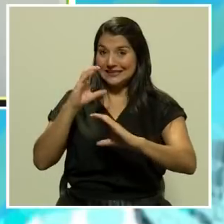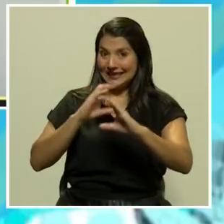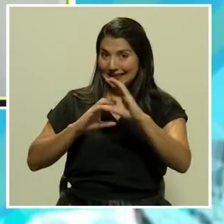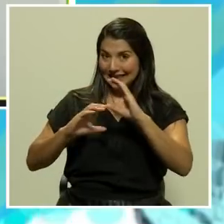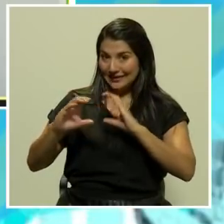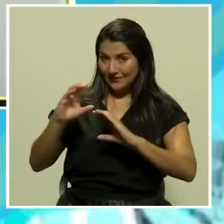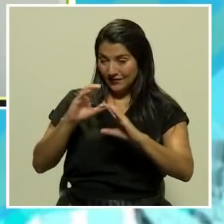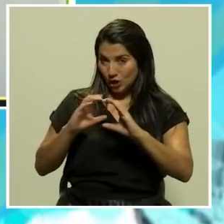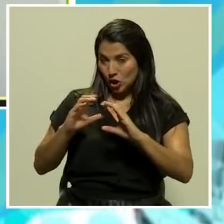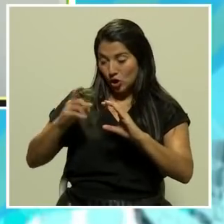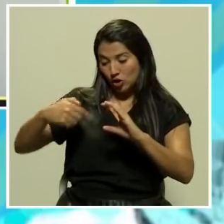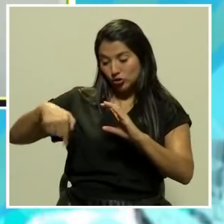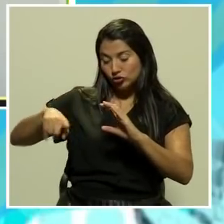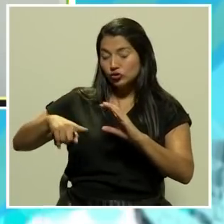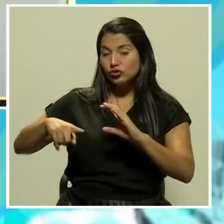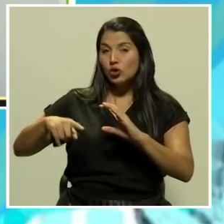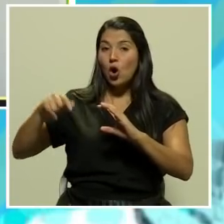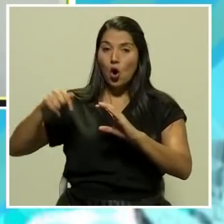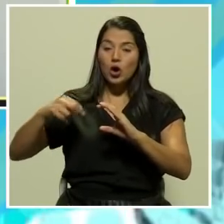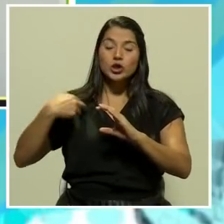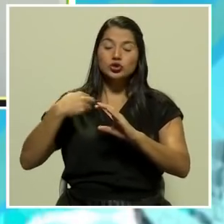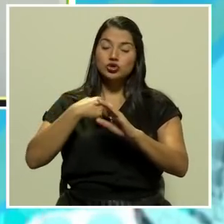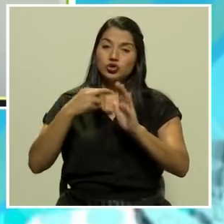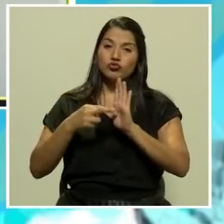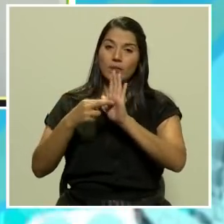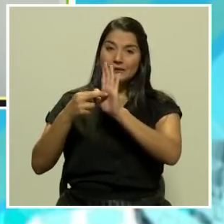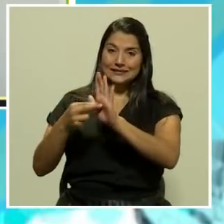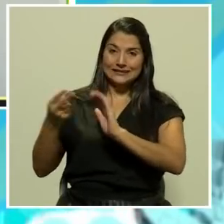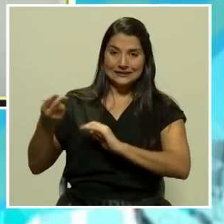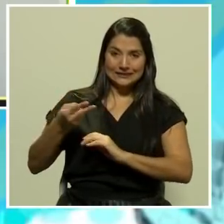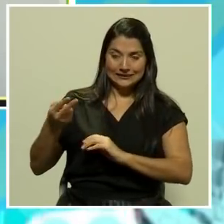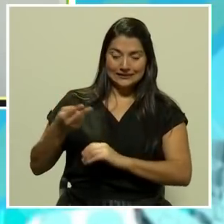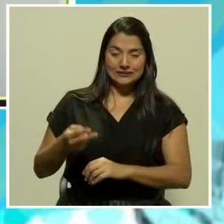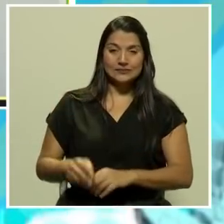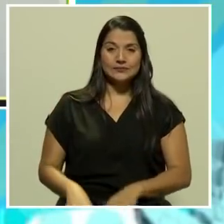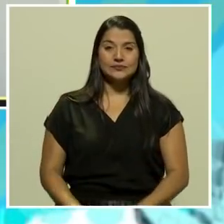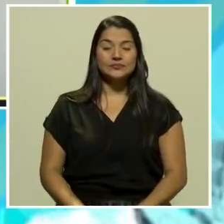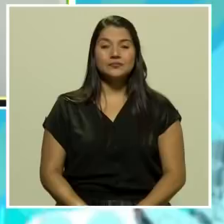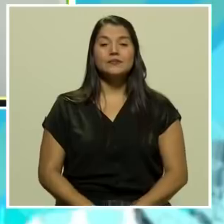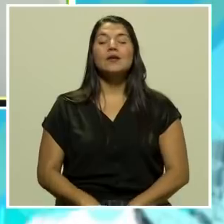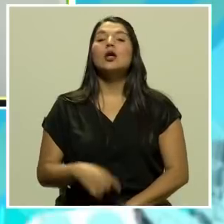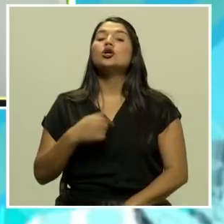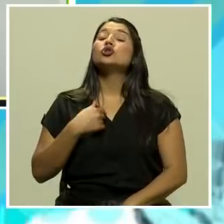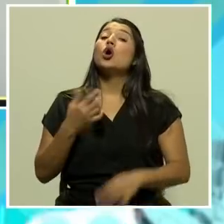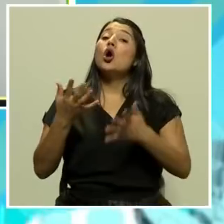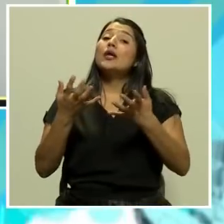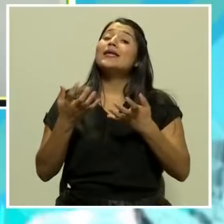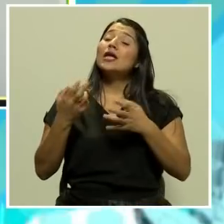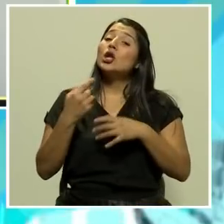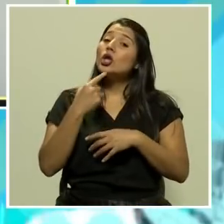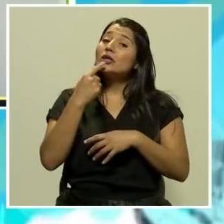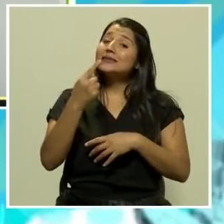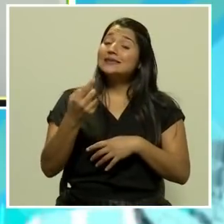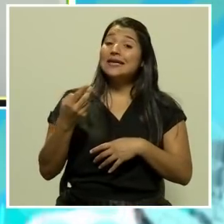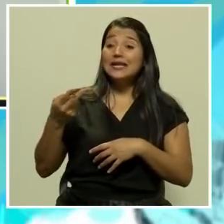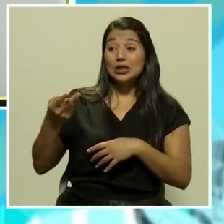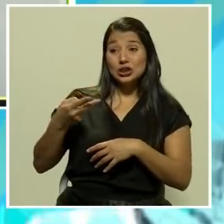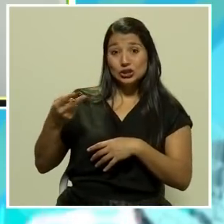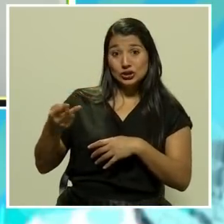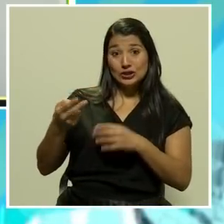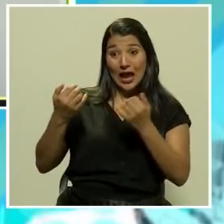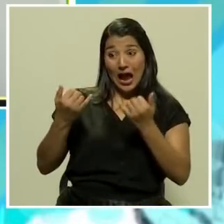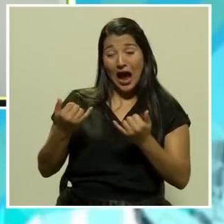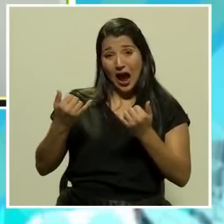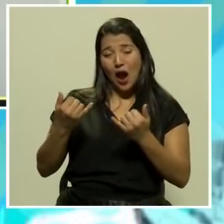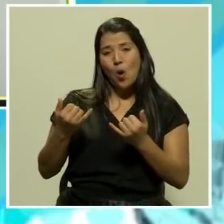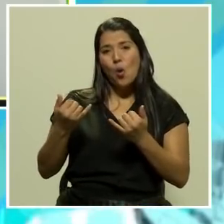que representamos en este momento, el día de hoy, el doctor Argüello y mi persona. Quiero decir que nosotros estamos en medios de